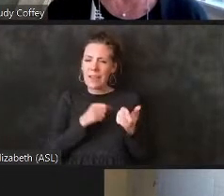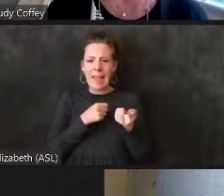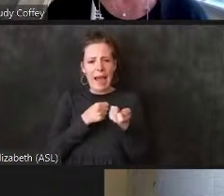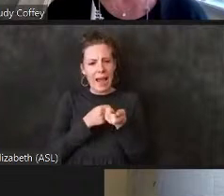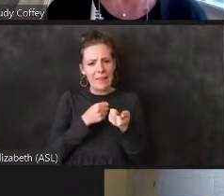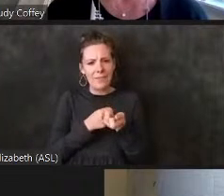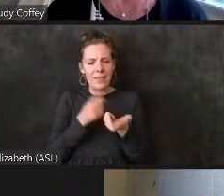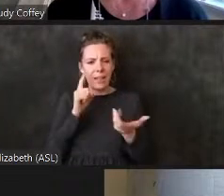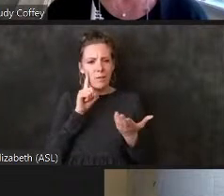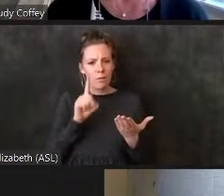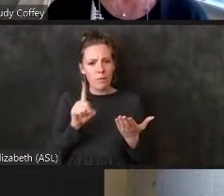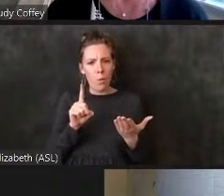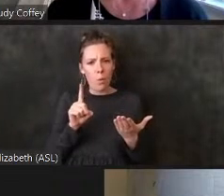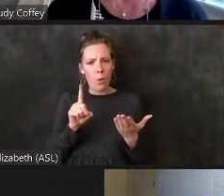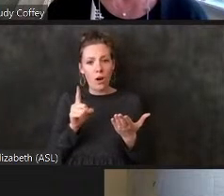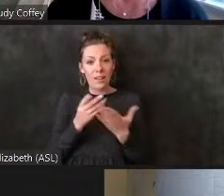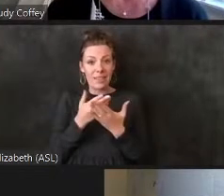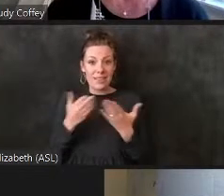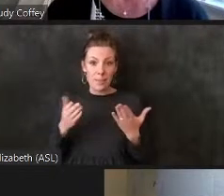adecuadamente.